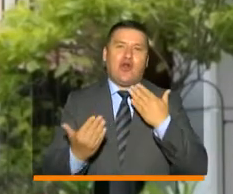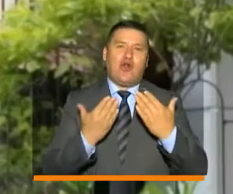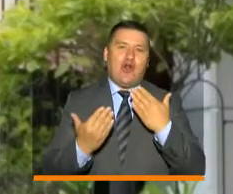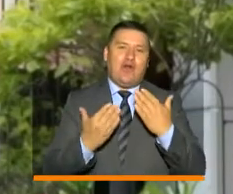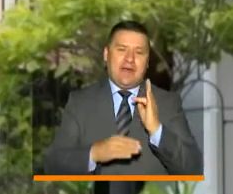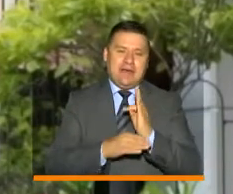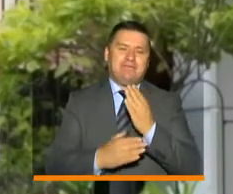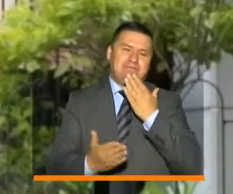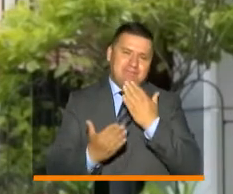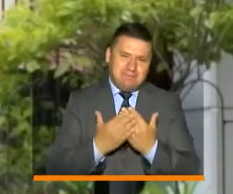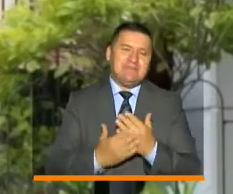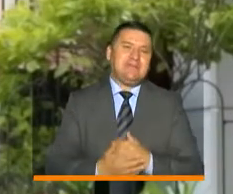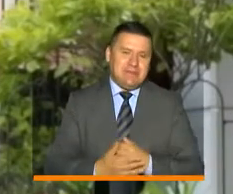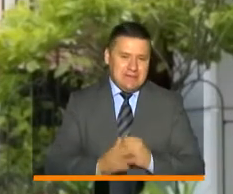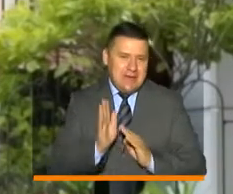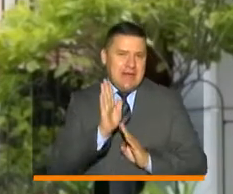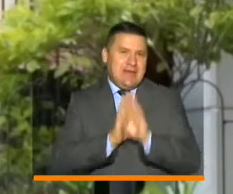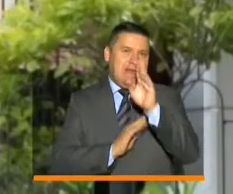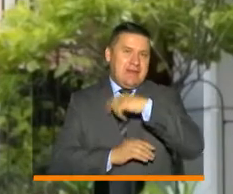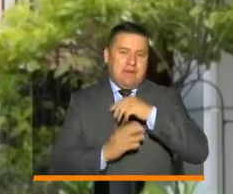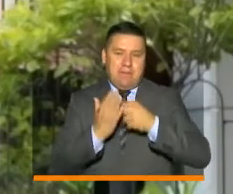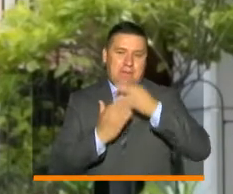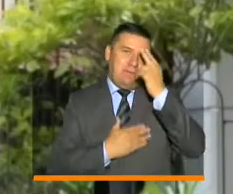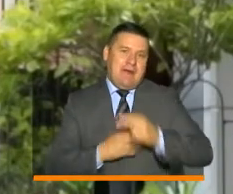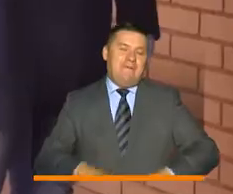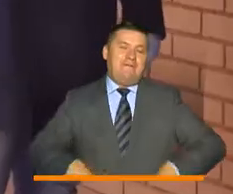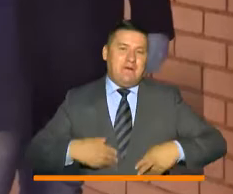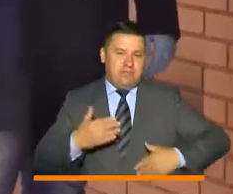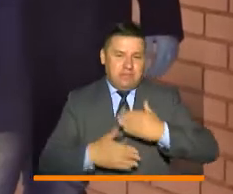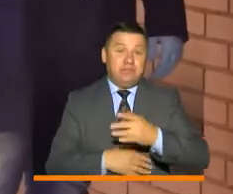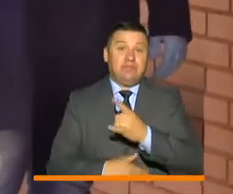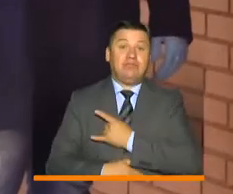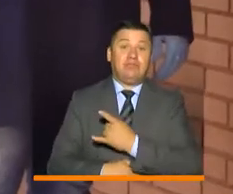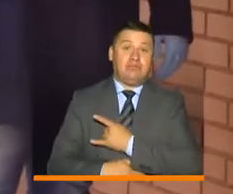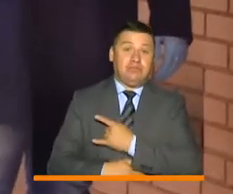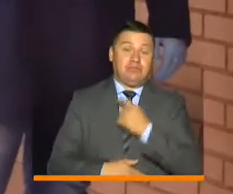esta institución para el desarrollo de su proyecto de vida. La